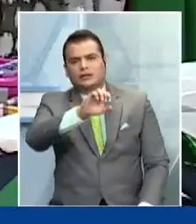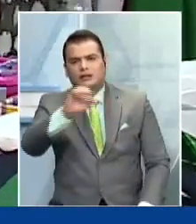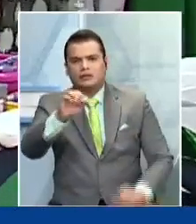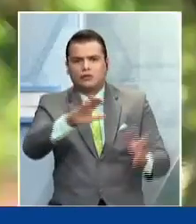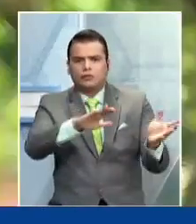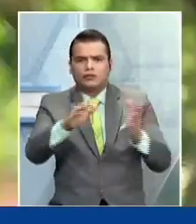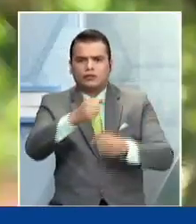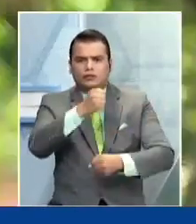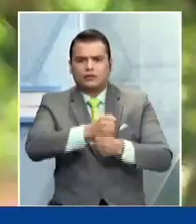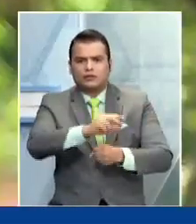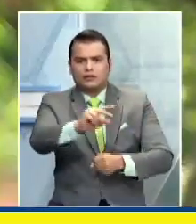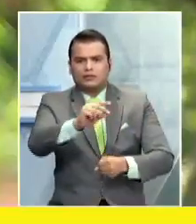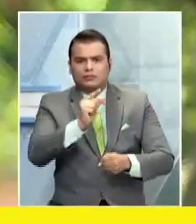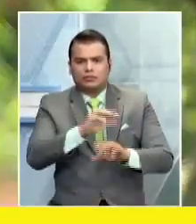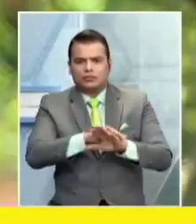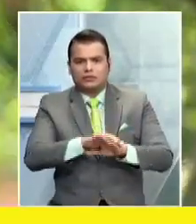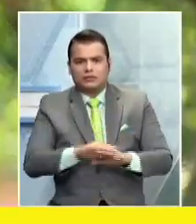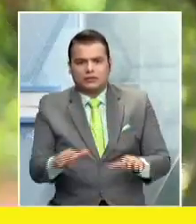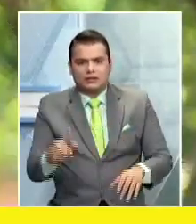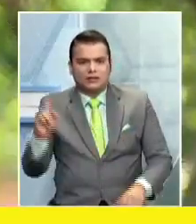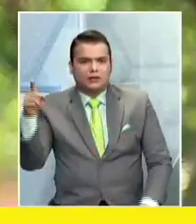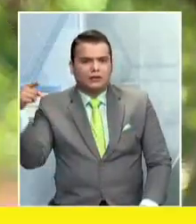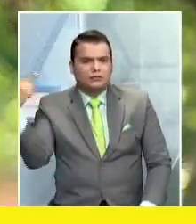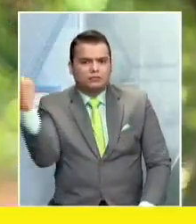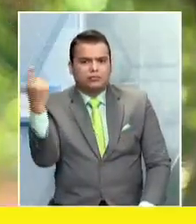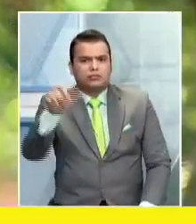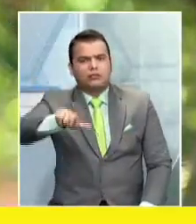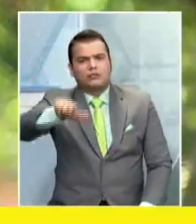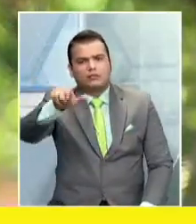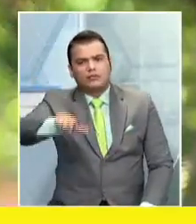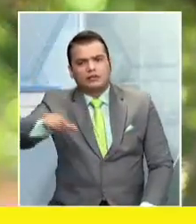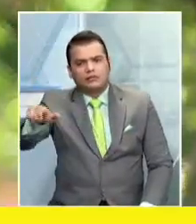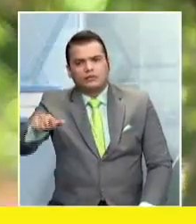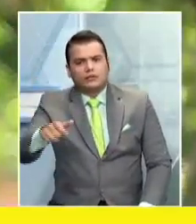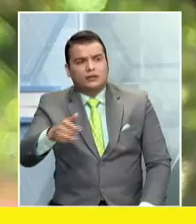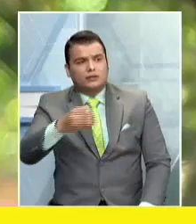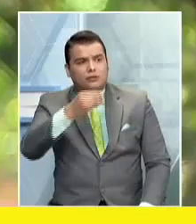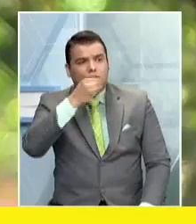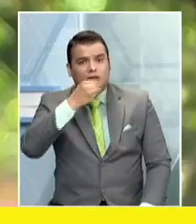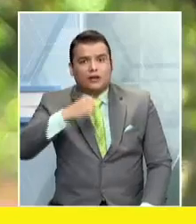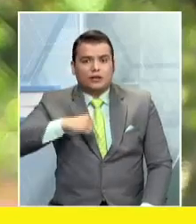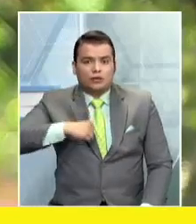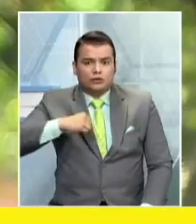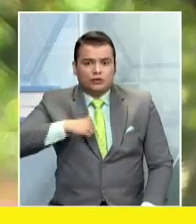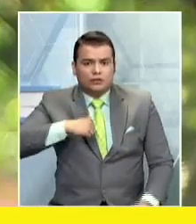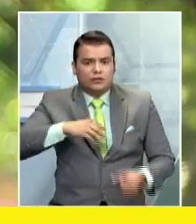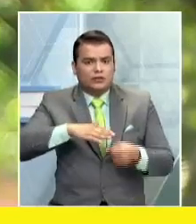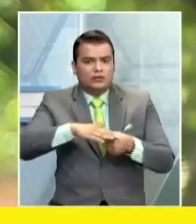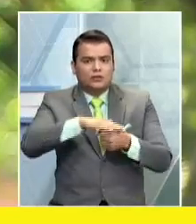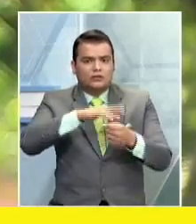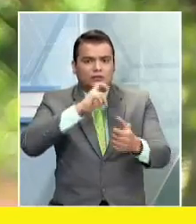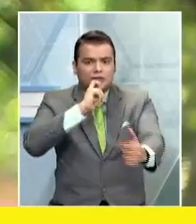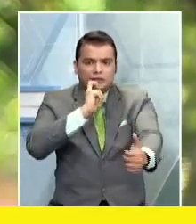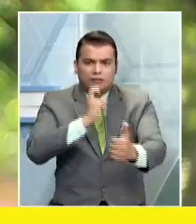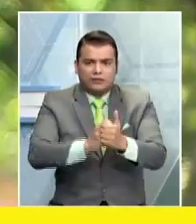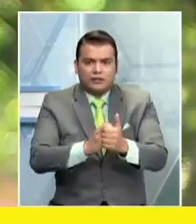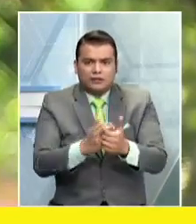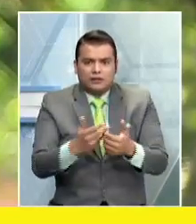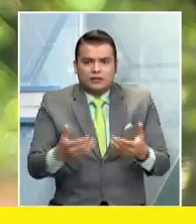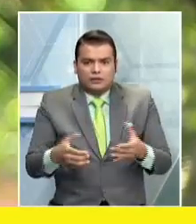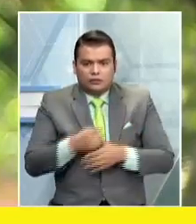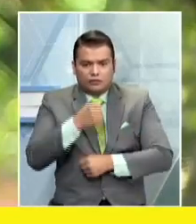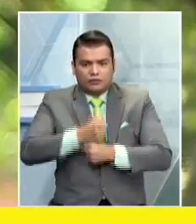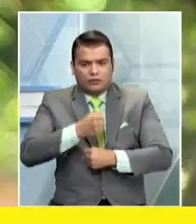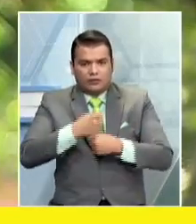que ahora es muy triste escuchar muchos casos de personas que están aguantando hambre, que están pasando necesidades. Nosotros,